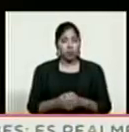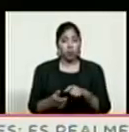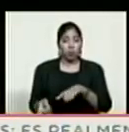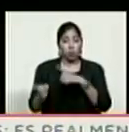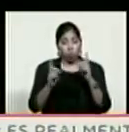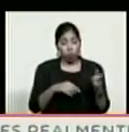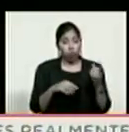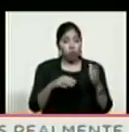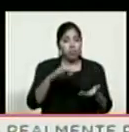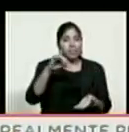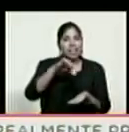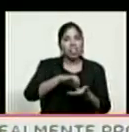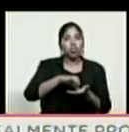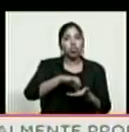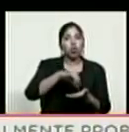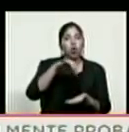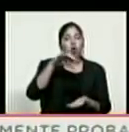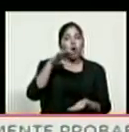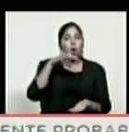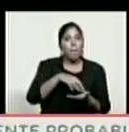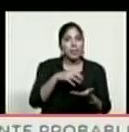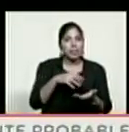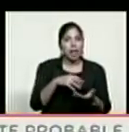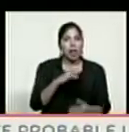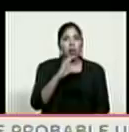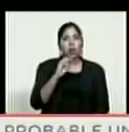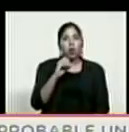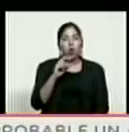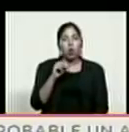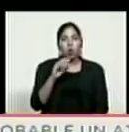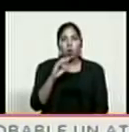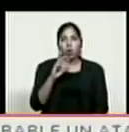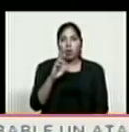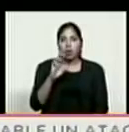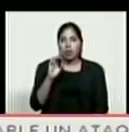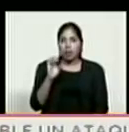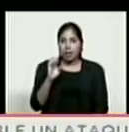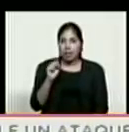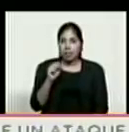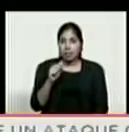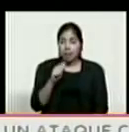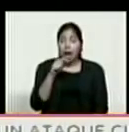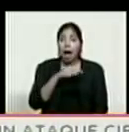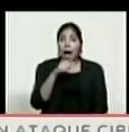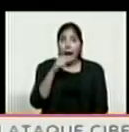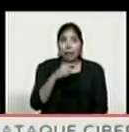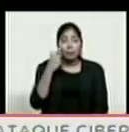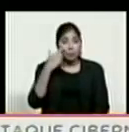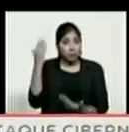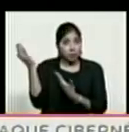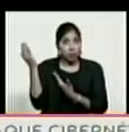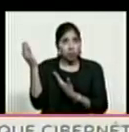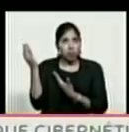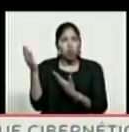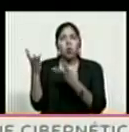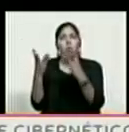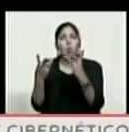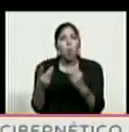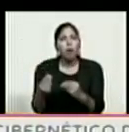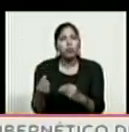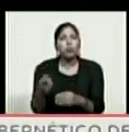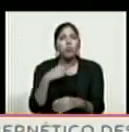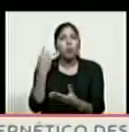Centro Comercial Concresa, y se genera ese incendio que ustedes ven en las pantallas. ¿Cuántos muertos hubiera generado